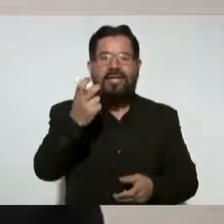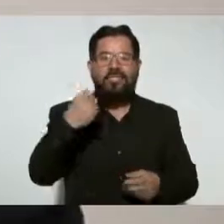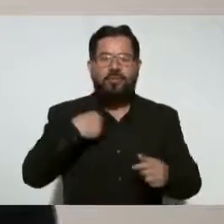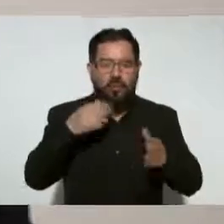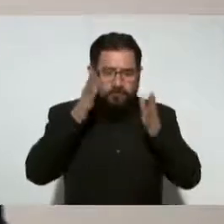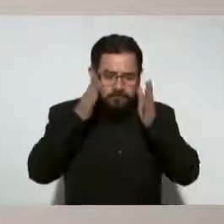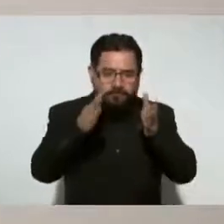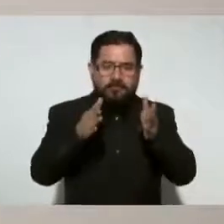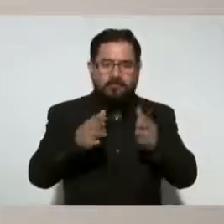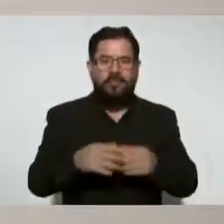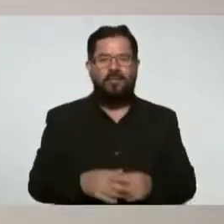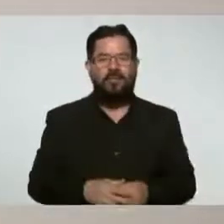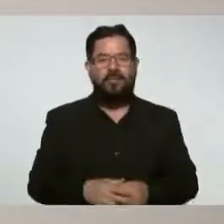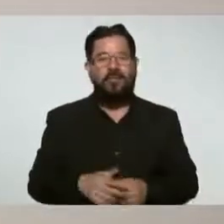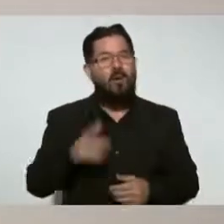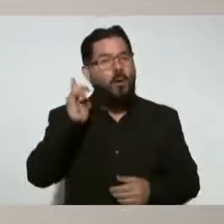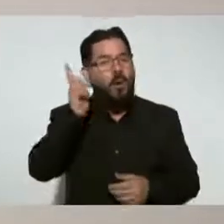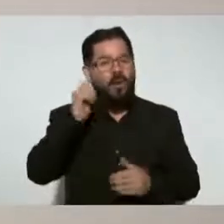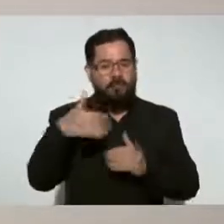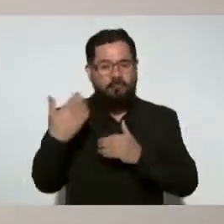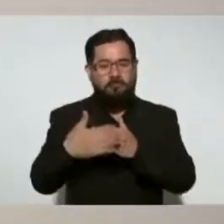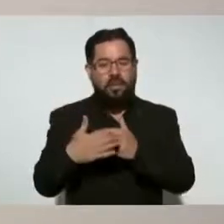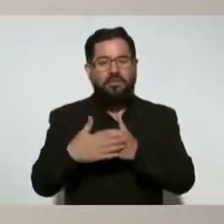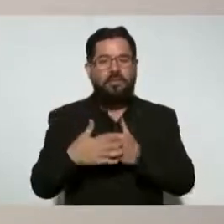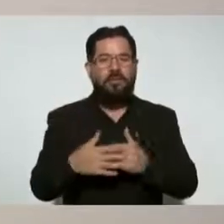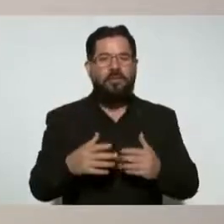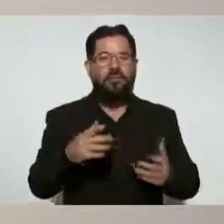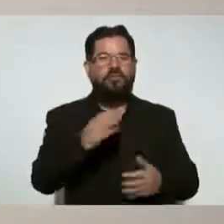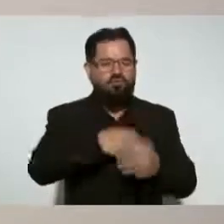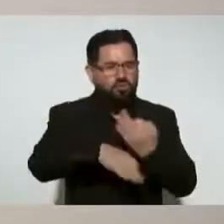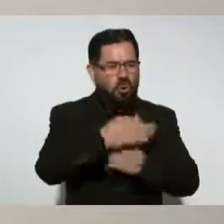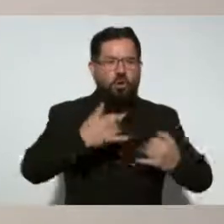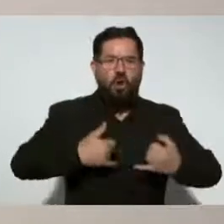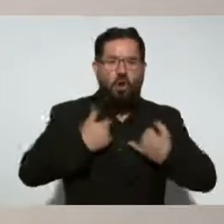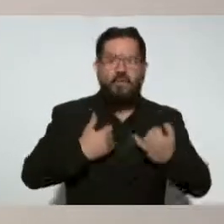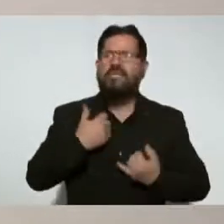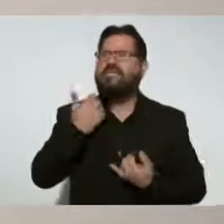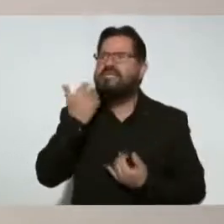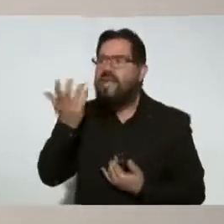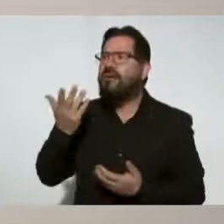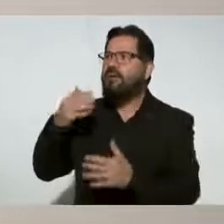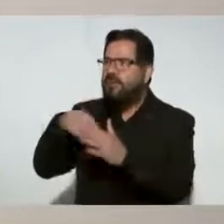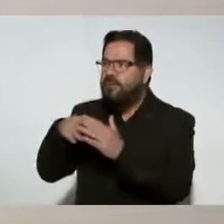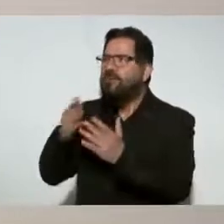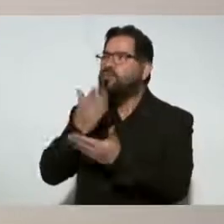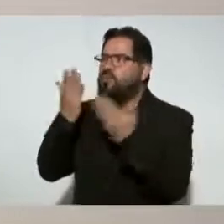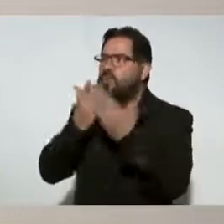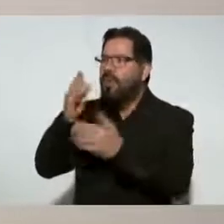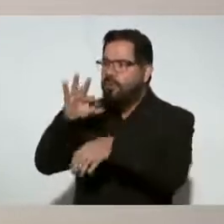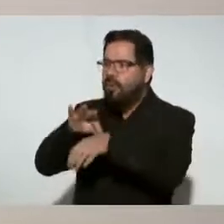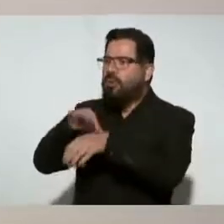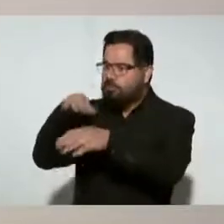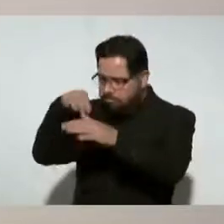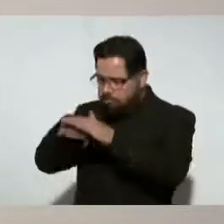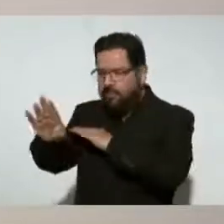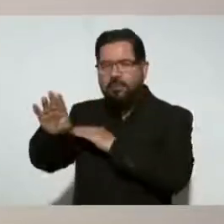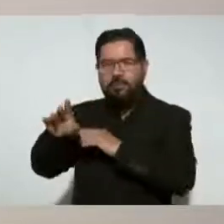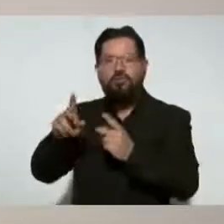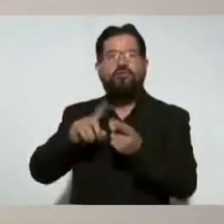haya rechazados, que todos los que quieran estudiar puedan hacerlo en universidades